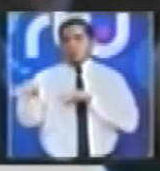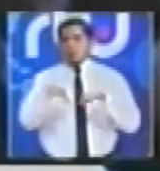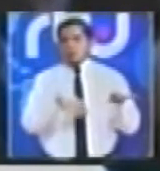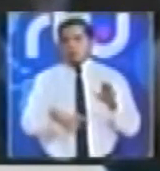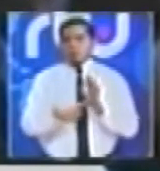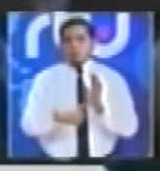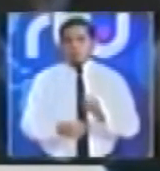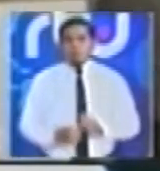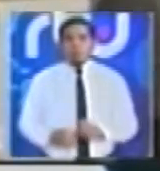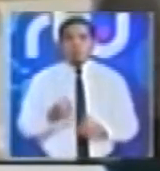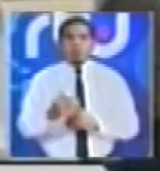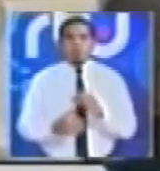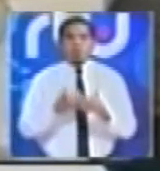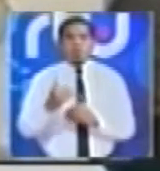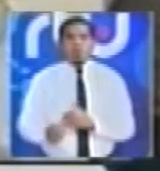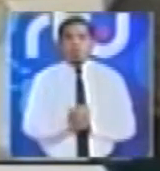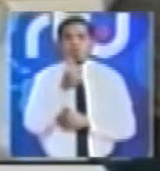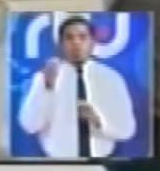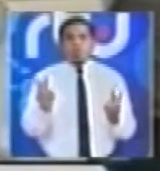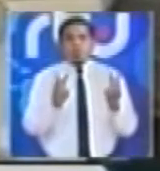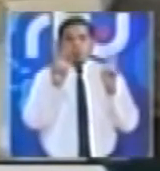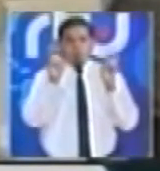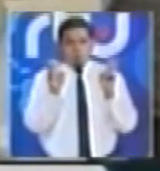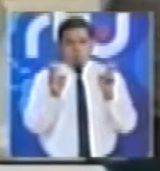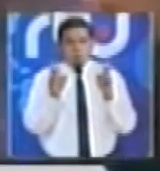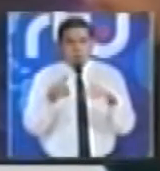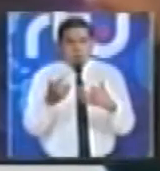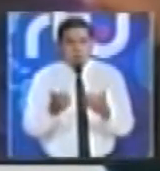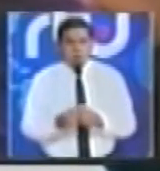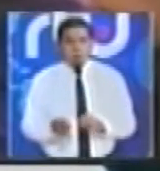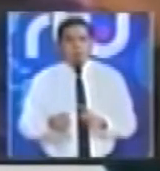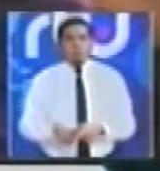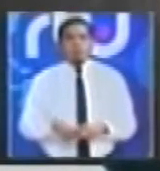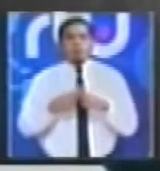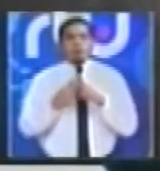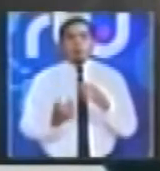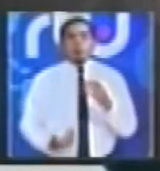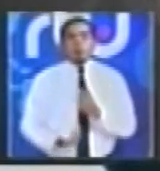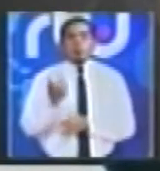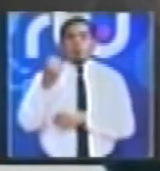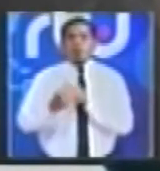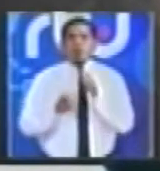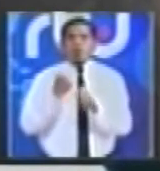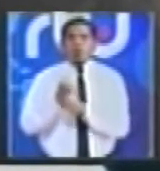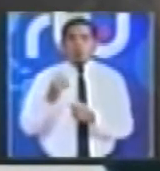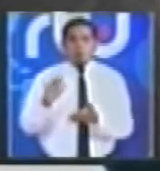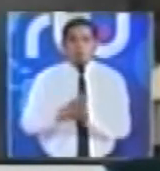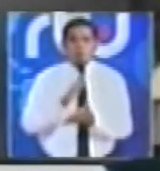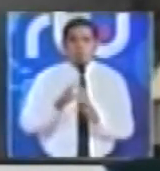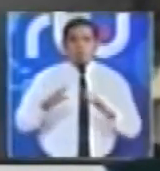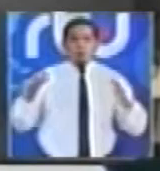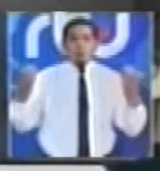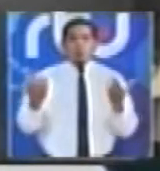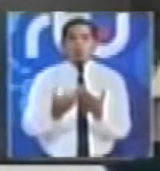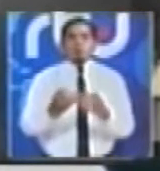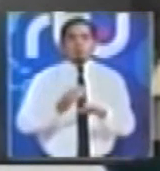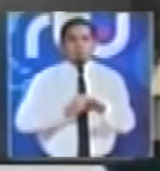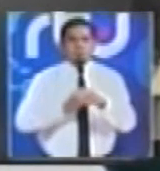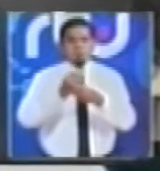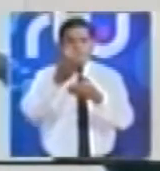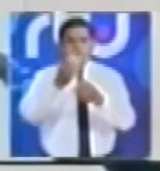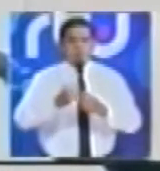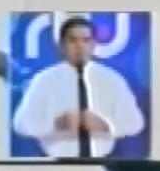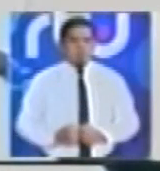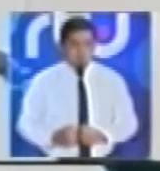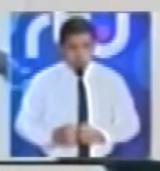medio de este proceso, otro de los temas que también abordó fue el inicio del nuevo ciclo escolar, por lo que hizo público la siguiente información.